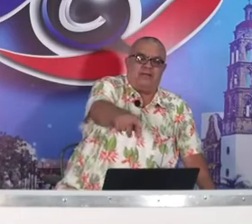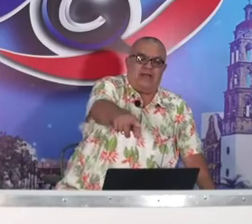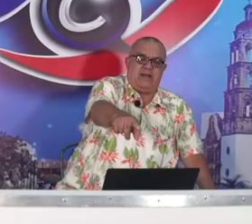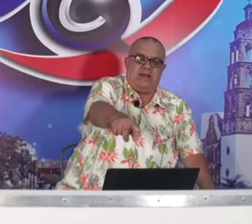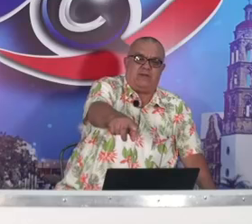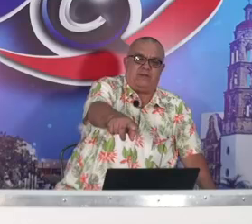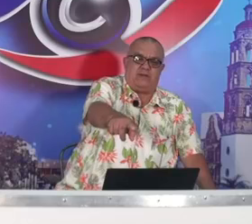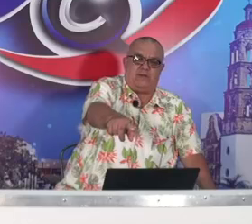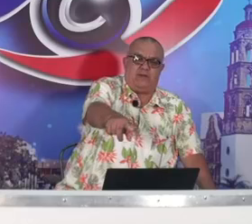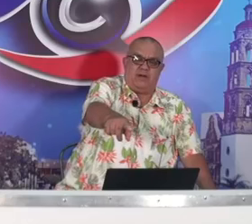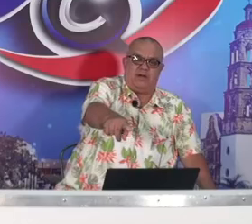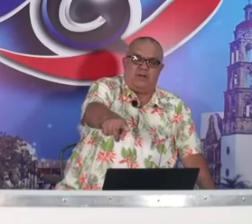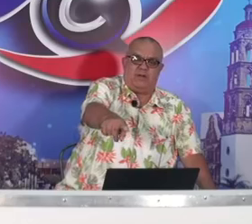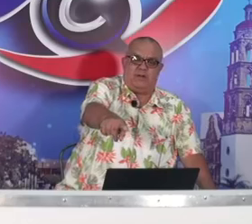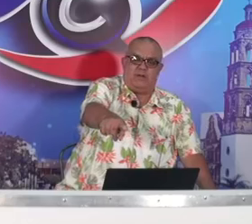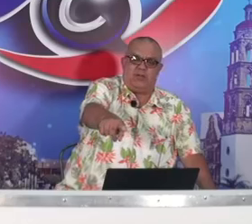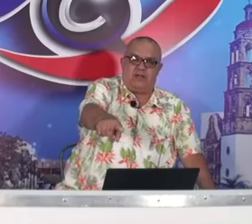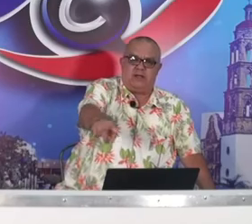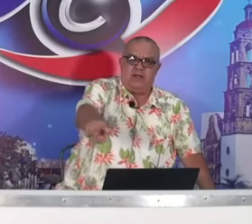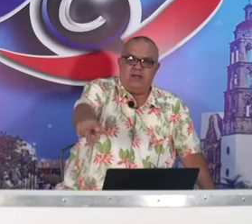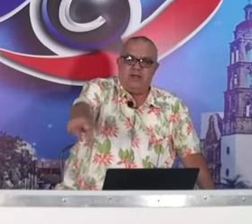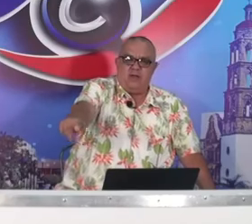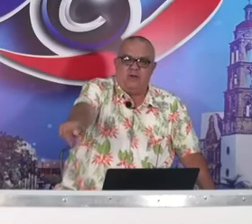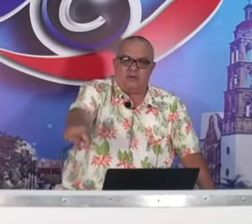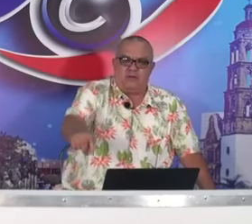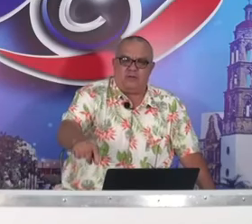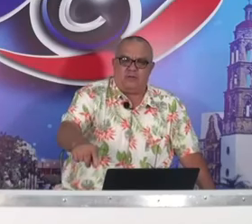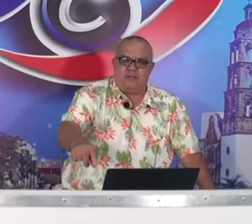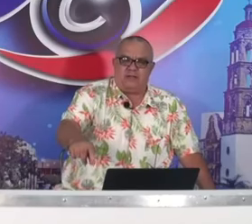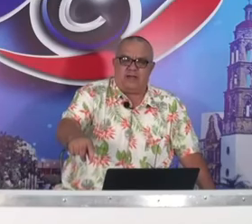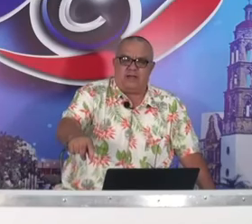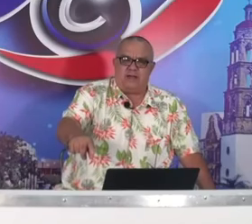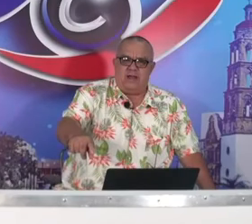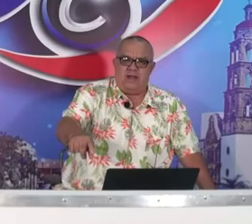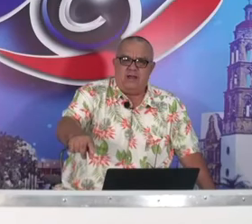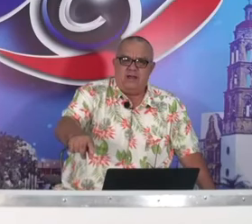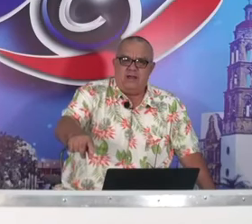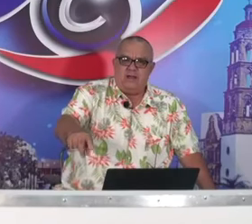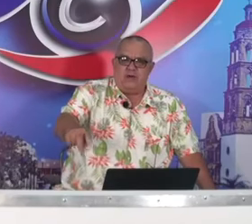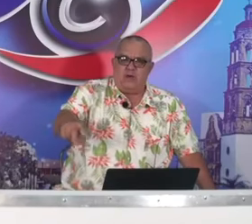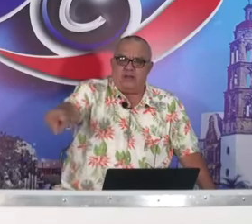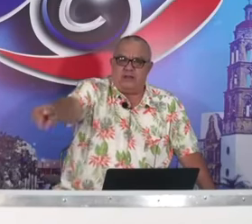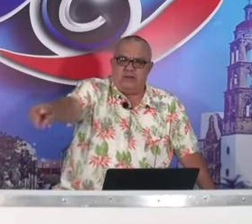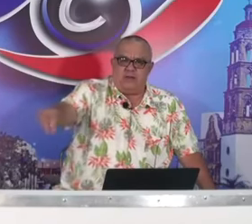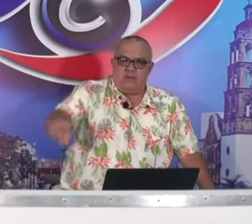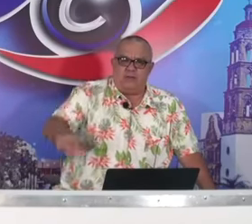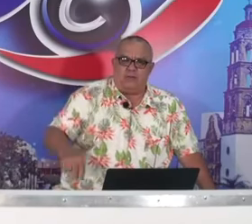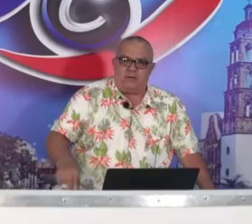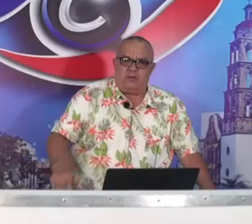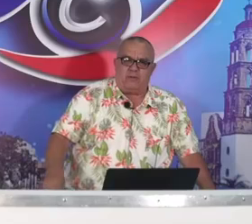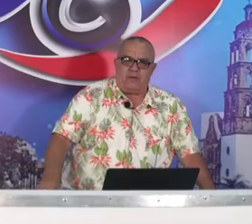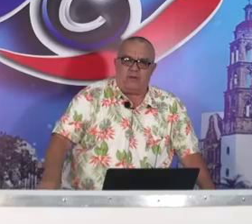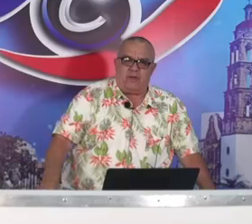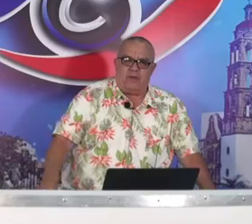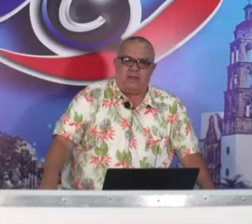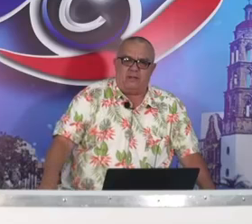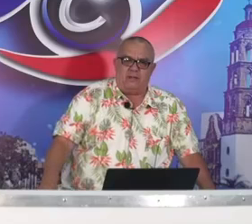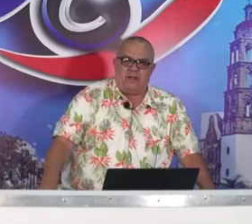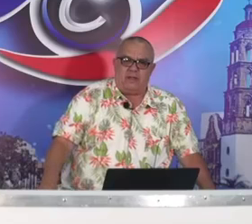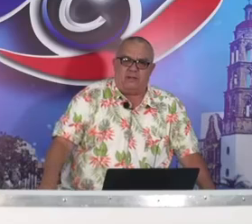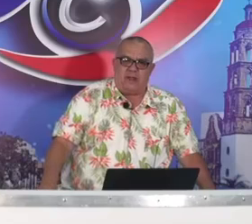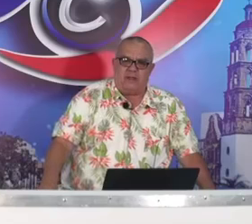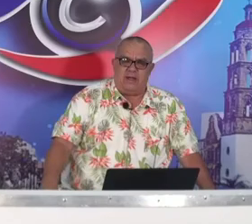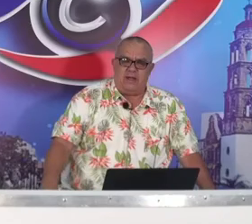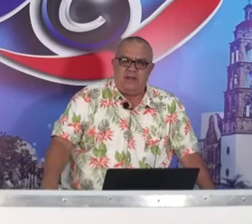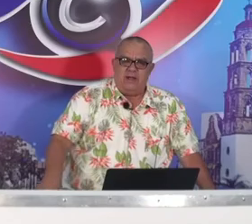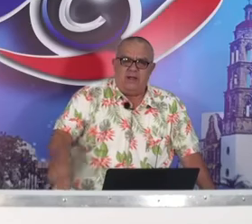de Hacienda, lo que se ha cobrado el crédito fiscal de 80, lo del seguro de 60, lo que se viene del Club Deportivo Irapuato, la denuncia,